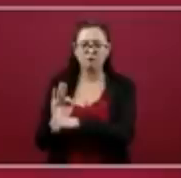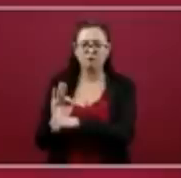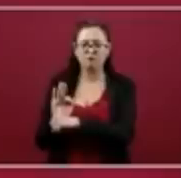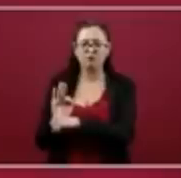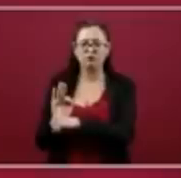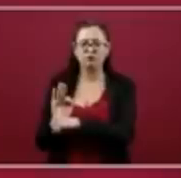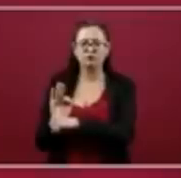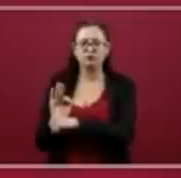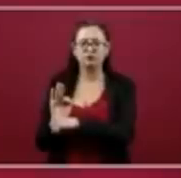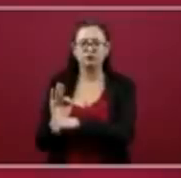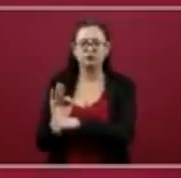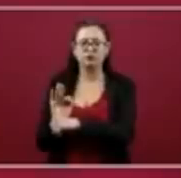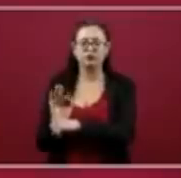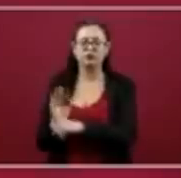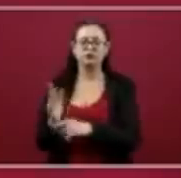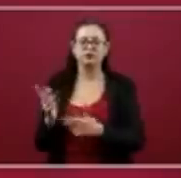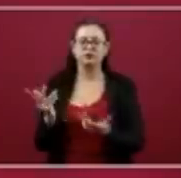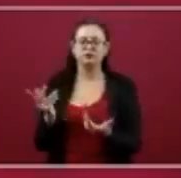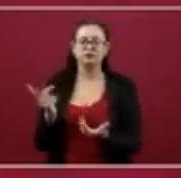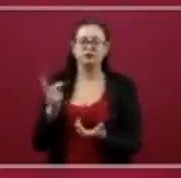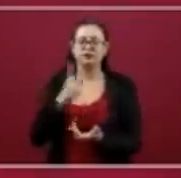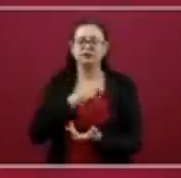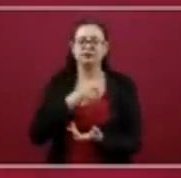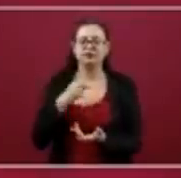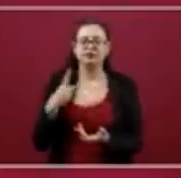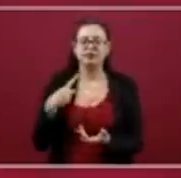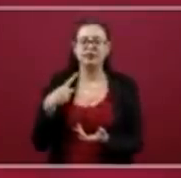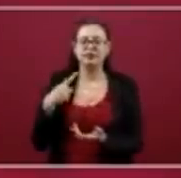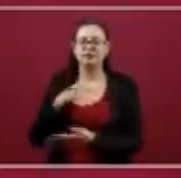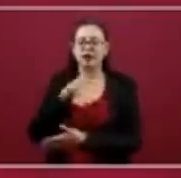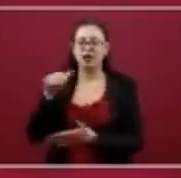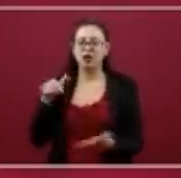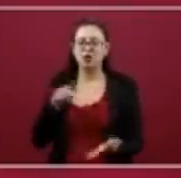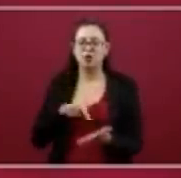estar ubicados, sí, en